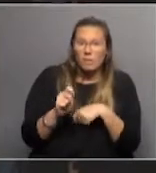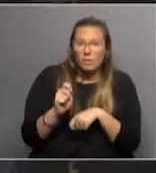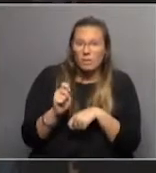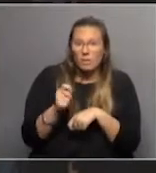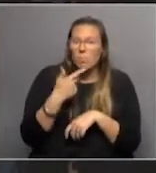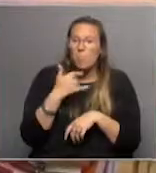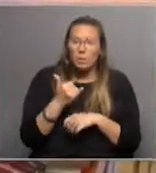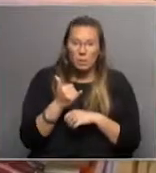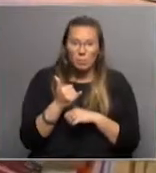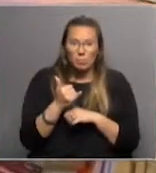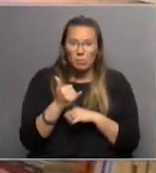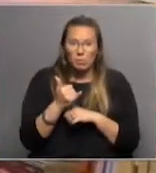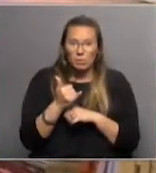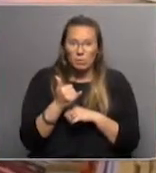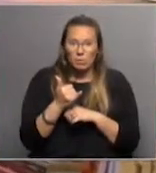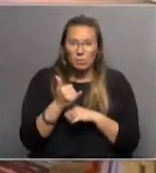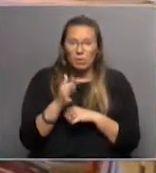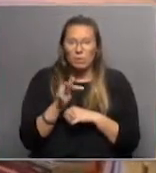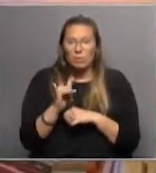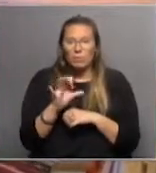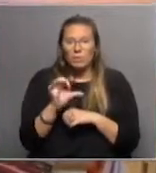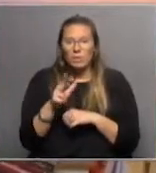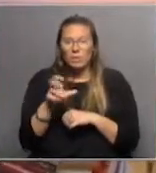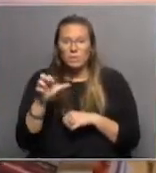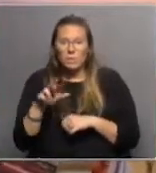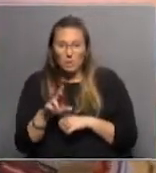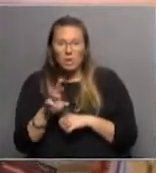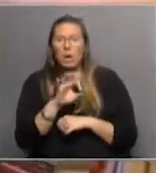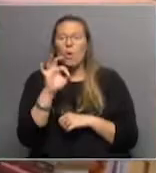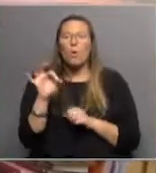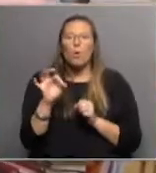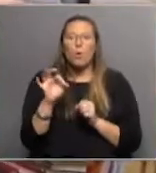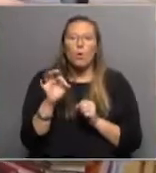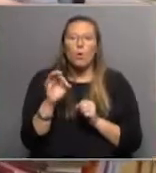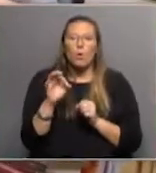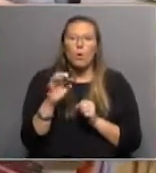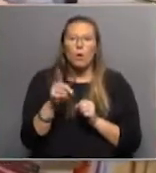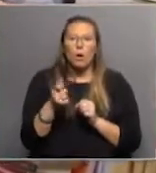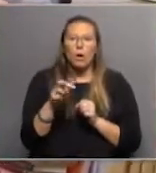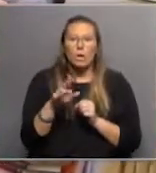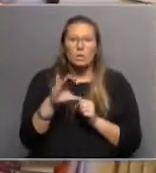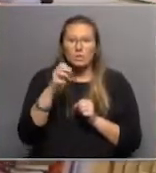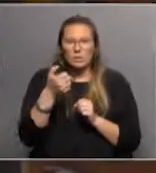por ejemplo, Diego Fischer, o también Serafín García.